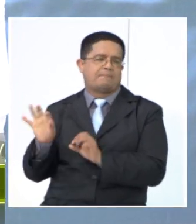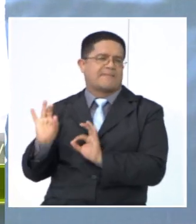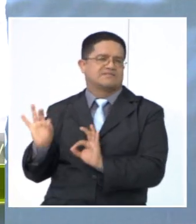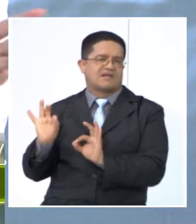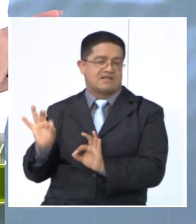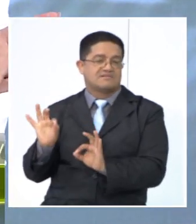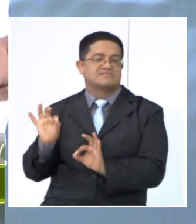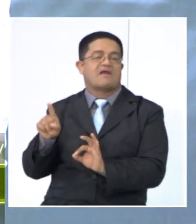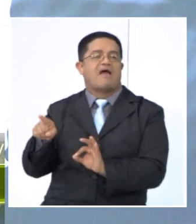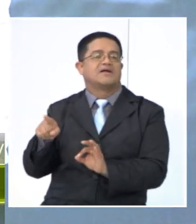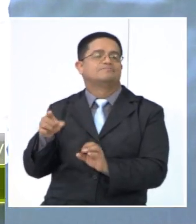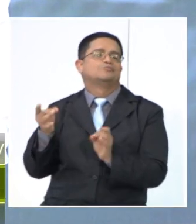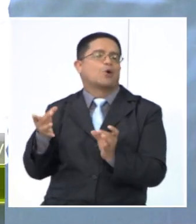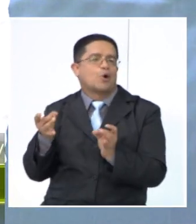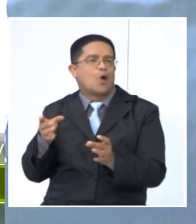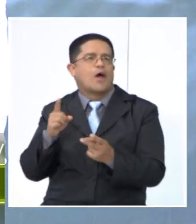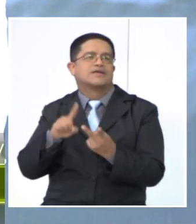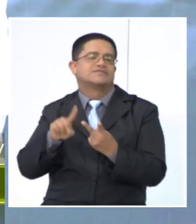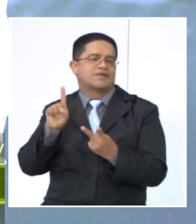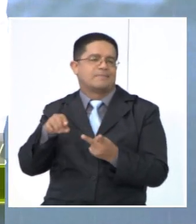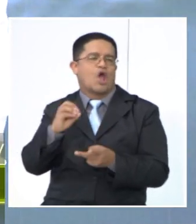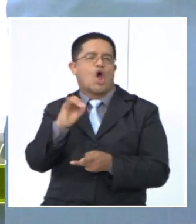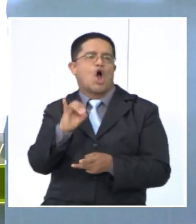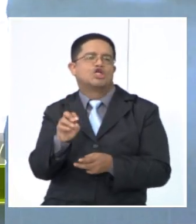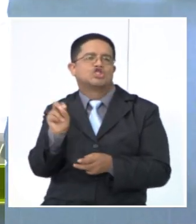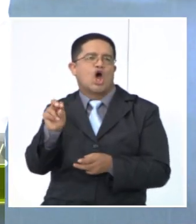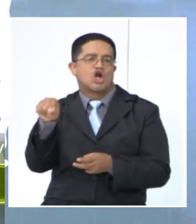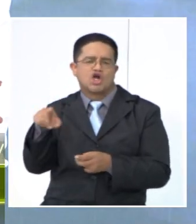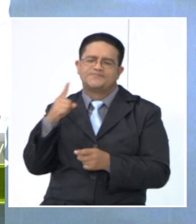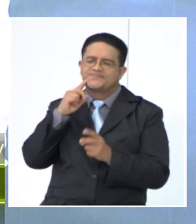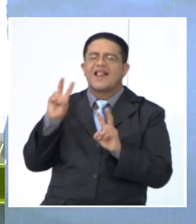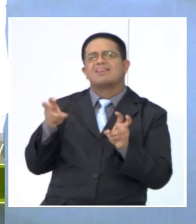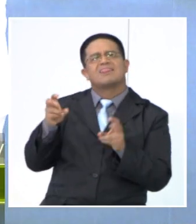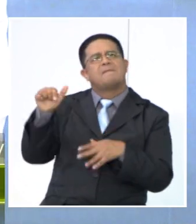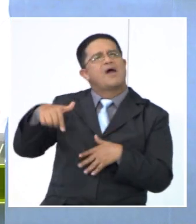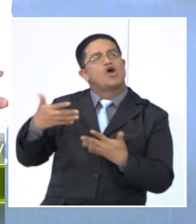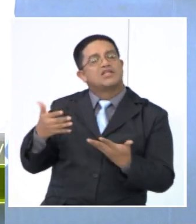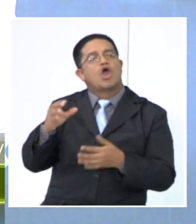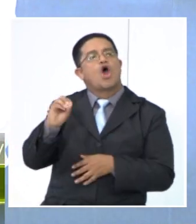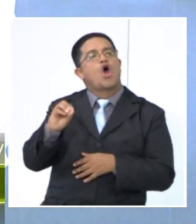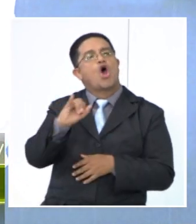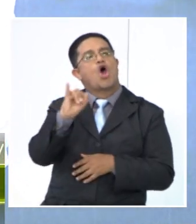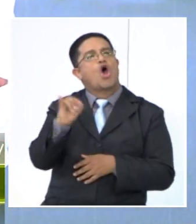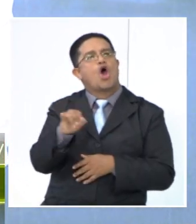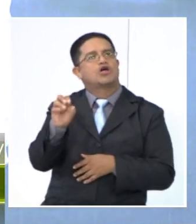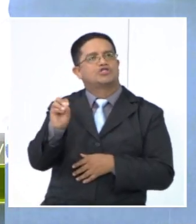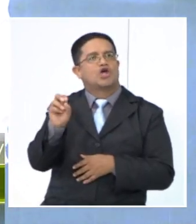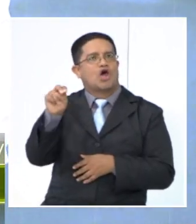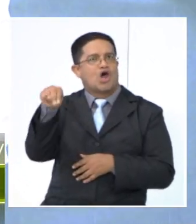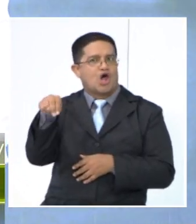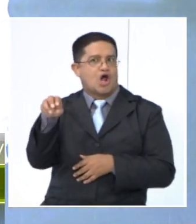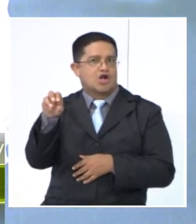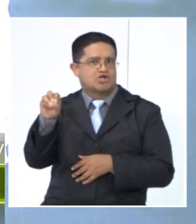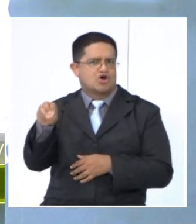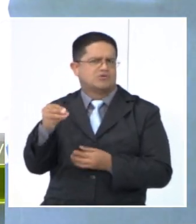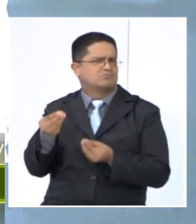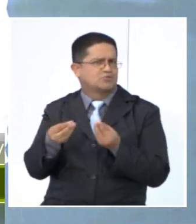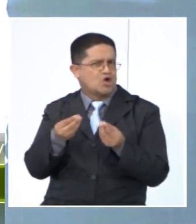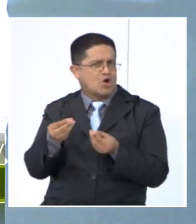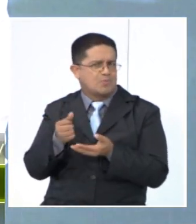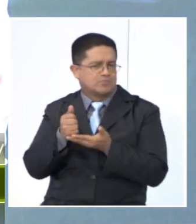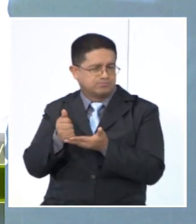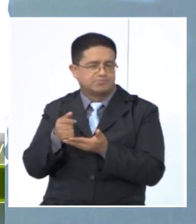neurociencias, también en terapias del dolor y ozonoterapia. El tema que nos está acompañando el día de hoy es la ozonoterapia. Ya que vimos un parte de